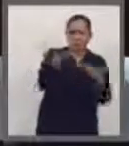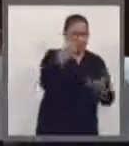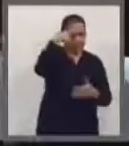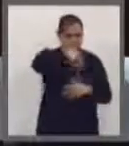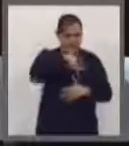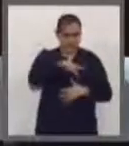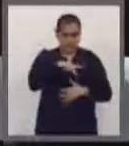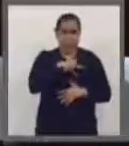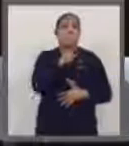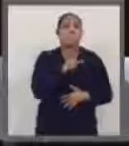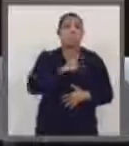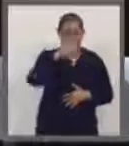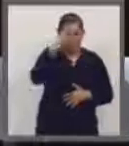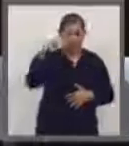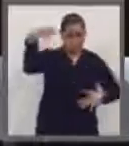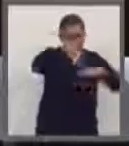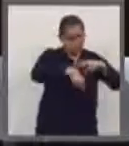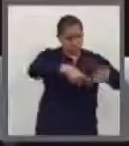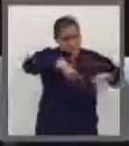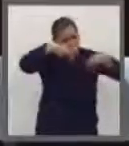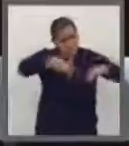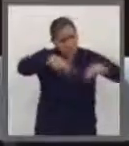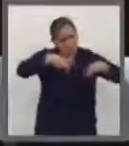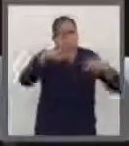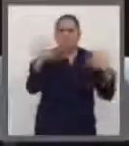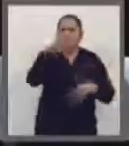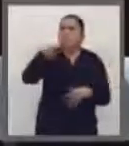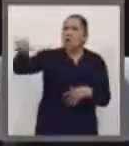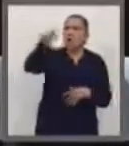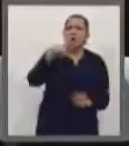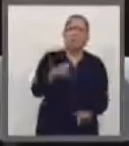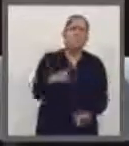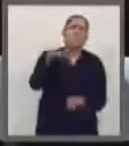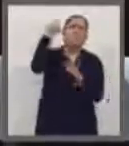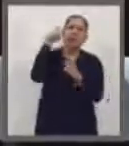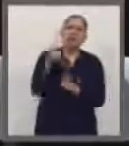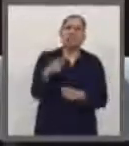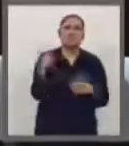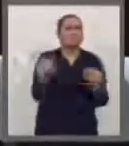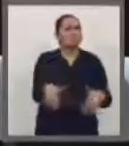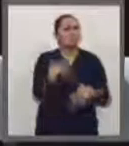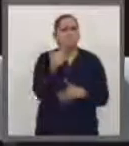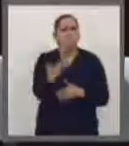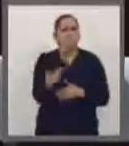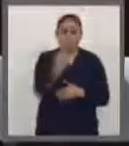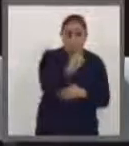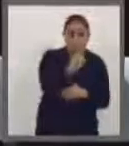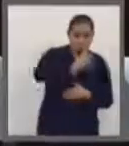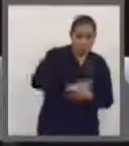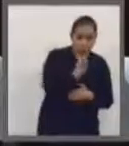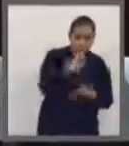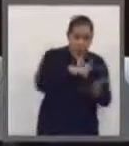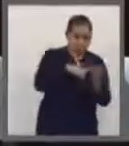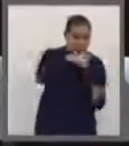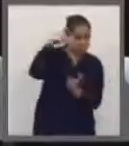se estima que por cada dólar que entré al erario pública nacional por extraer petróleo entrarán al fisco